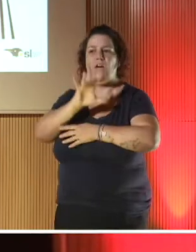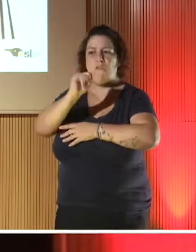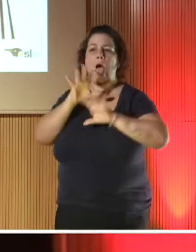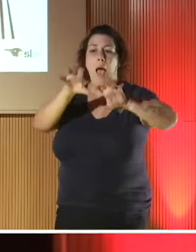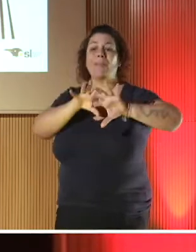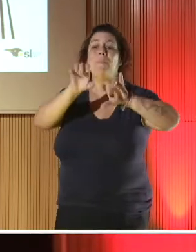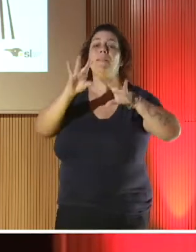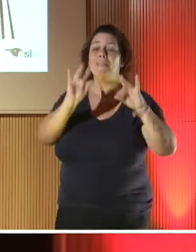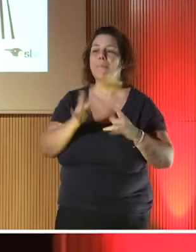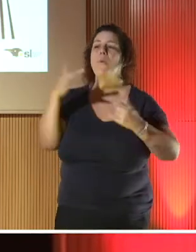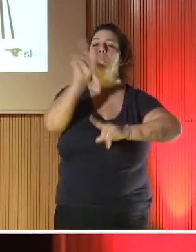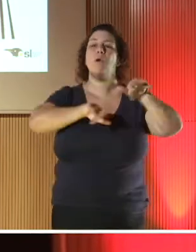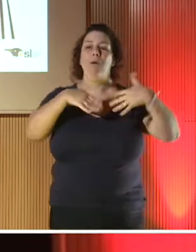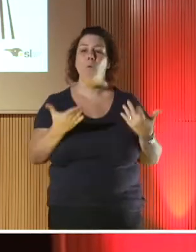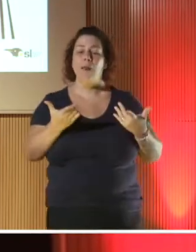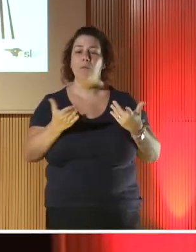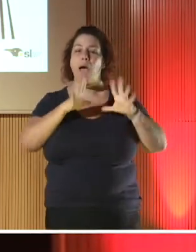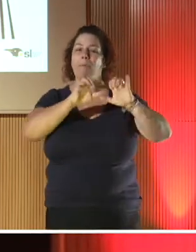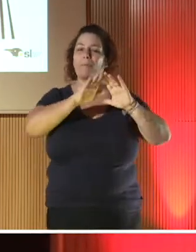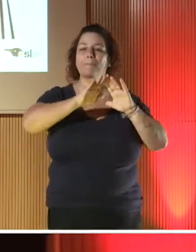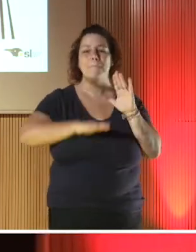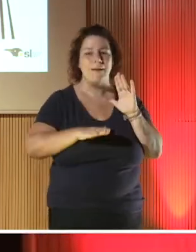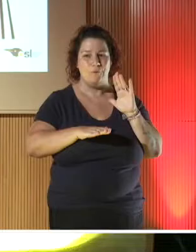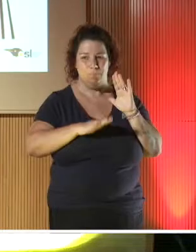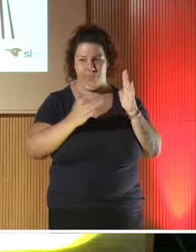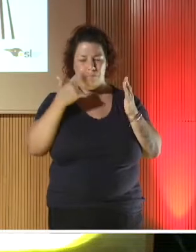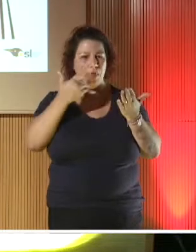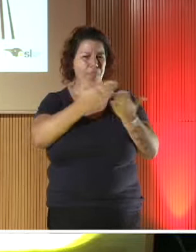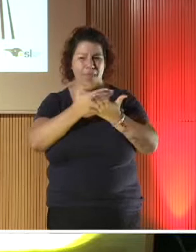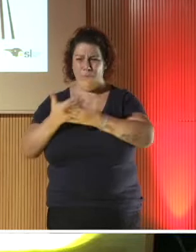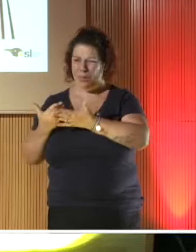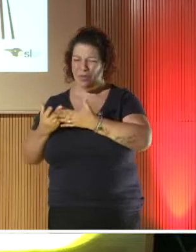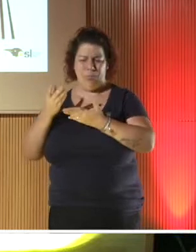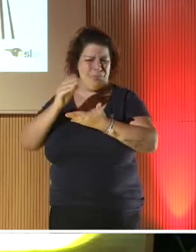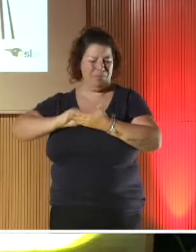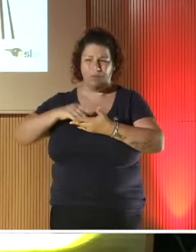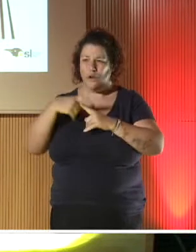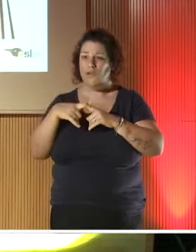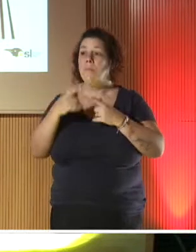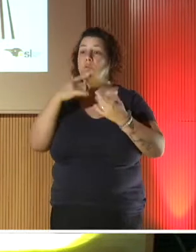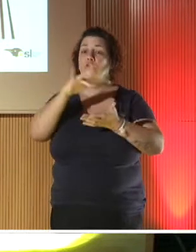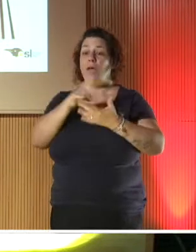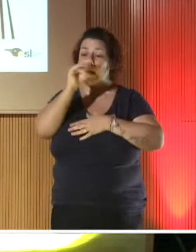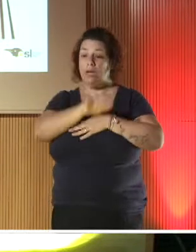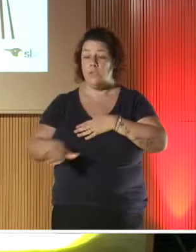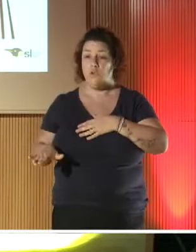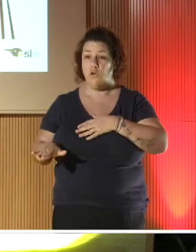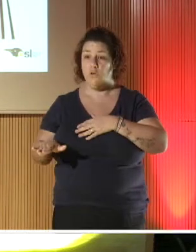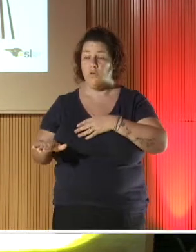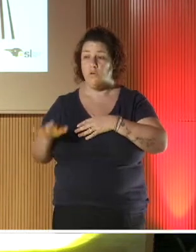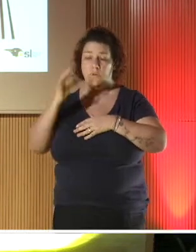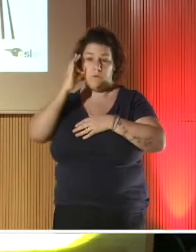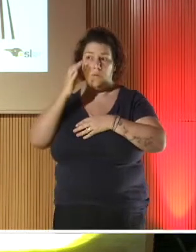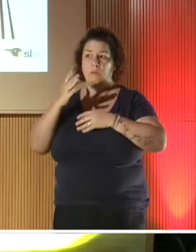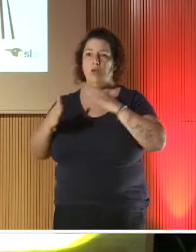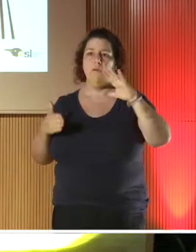¿Cuál es el problema? Que aprenden menos. Se ha demostrado muchas cosas con los niños. Se ha demostrado, por ejemplo, que cuando a los niños los llevamos, aunque parezca